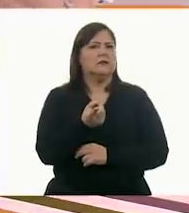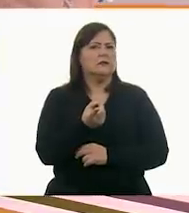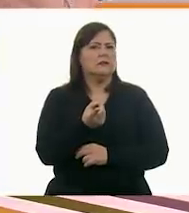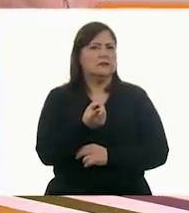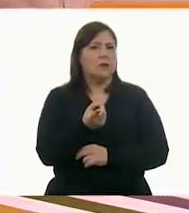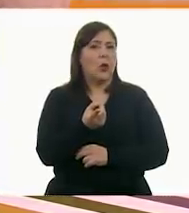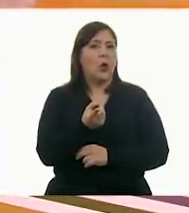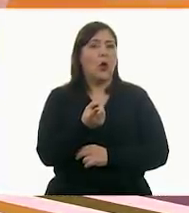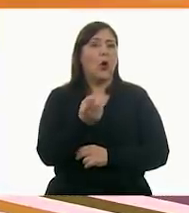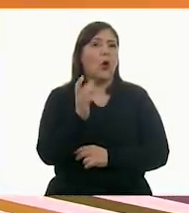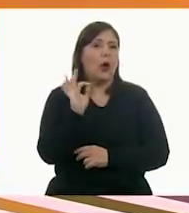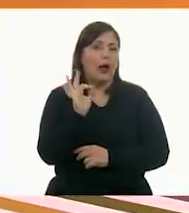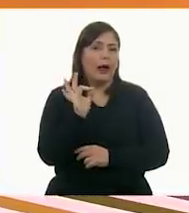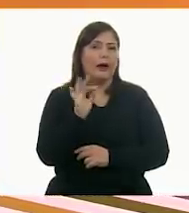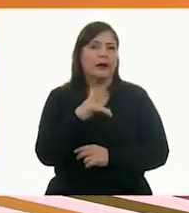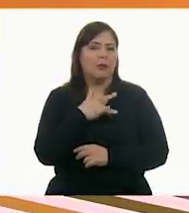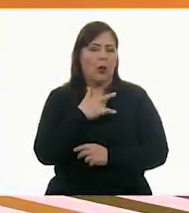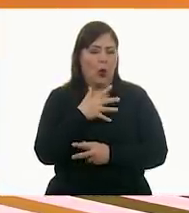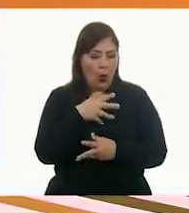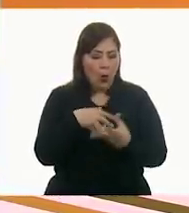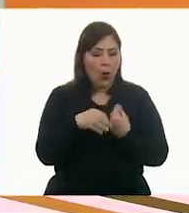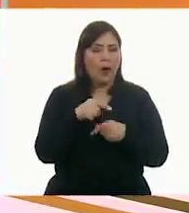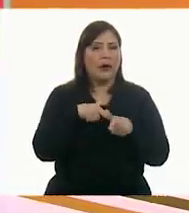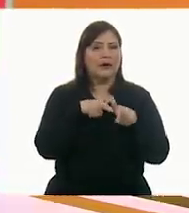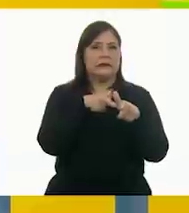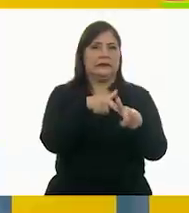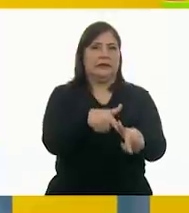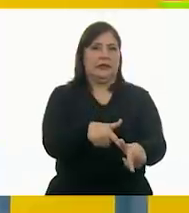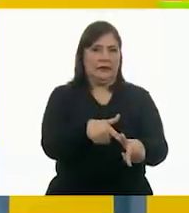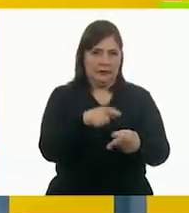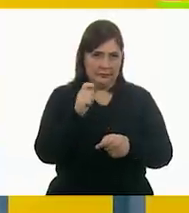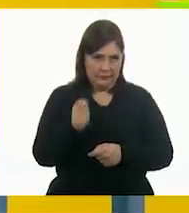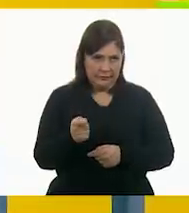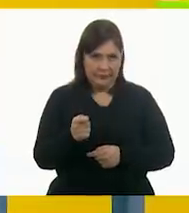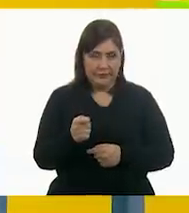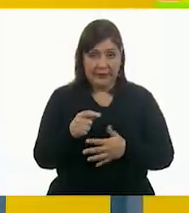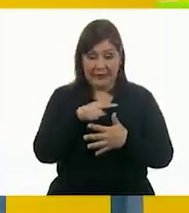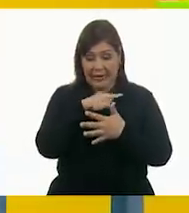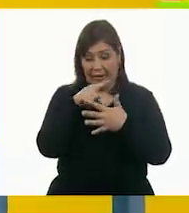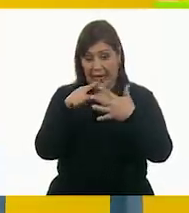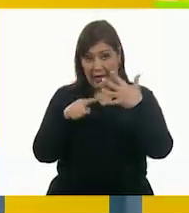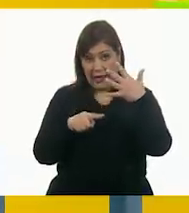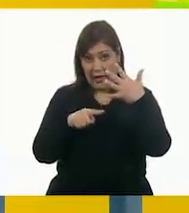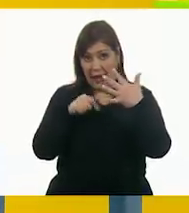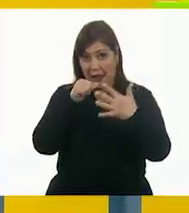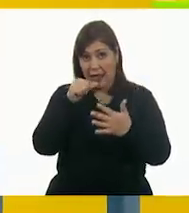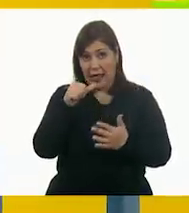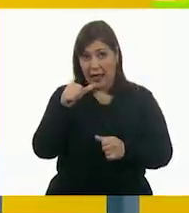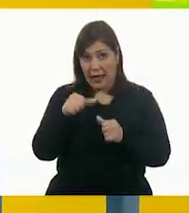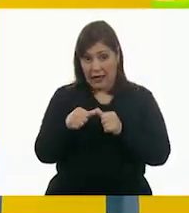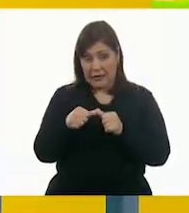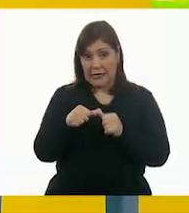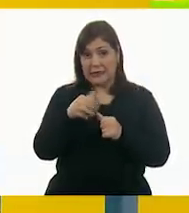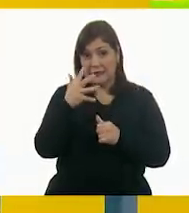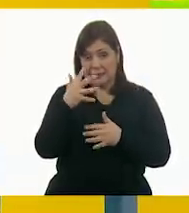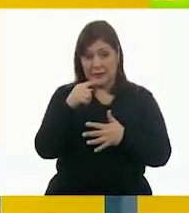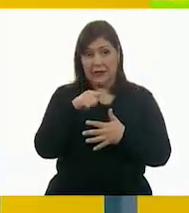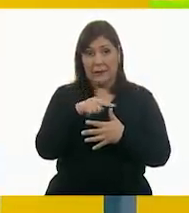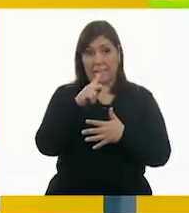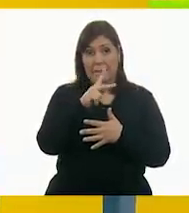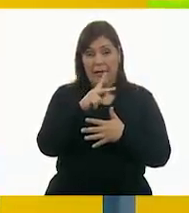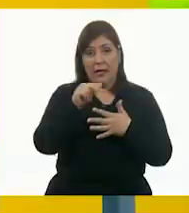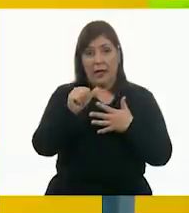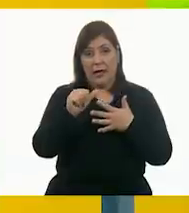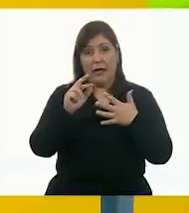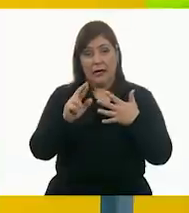O continúa. ¿Ok? Muy bien. Entonces, son cinco letras. Cinco. P, A,